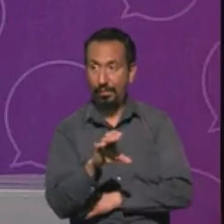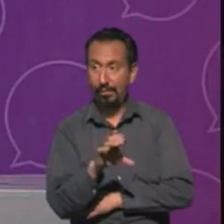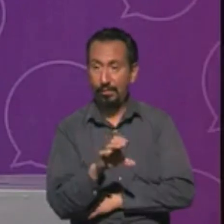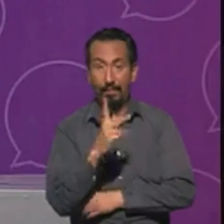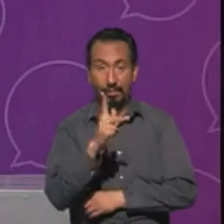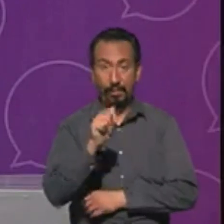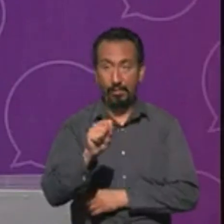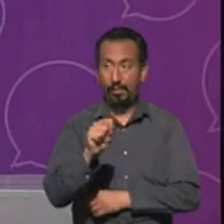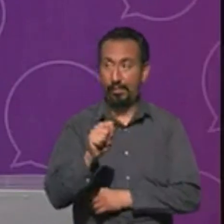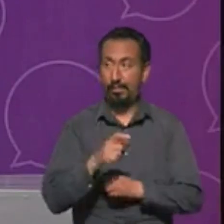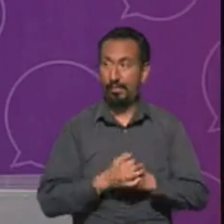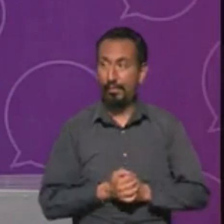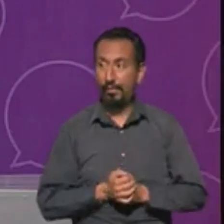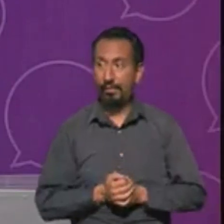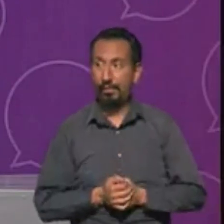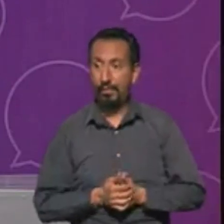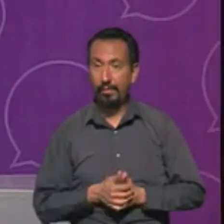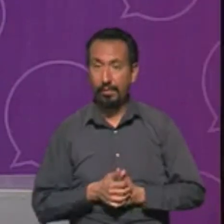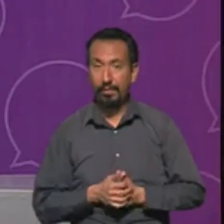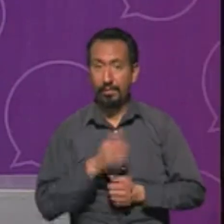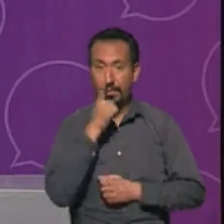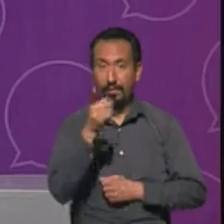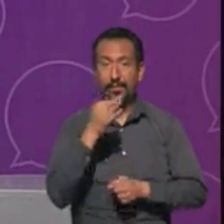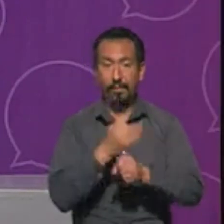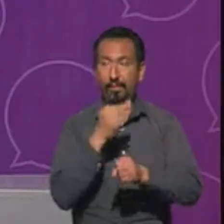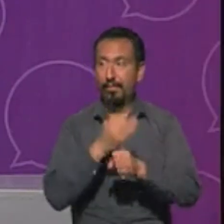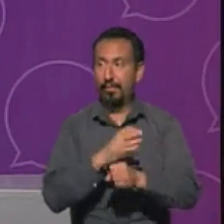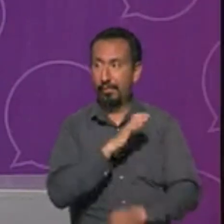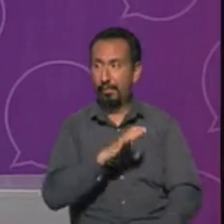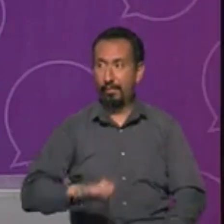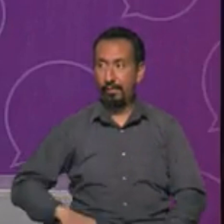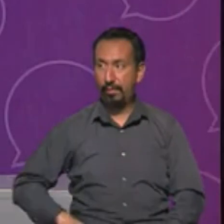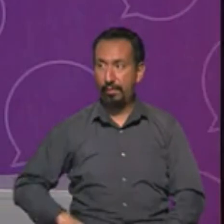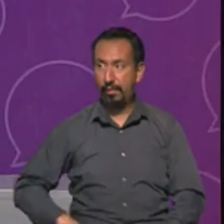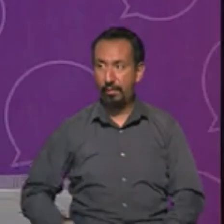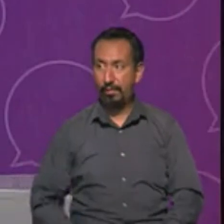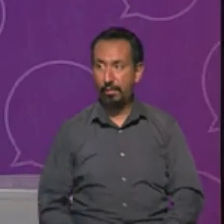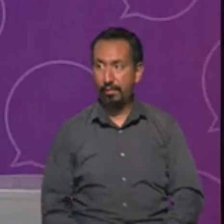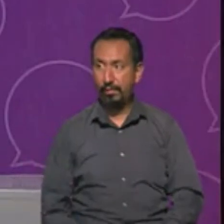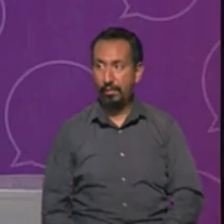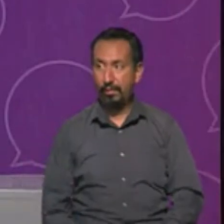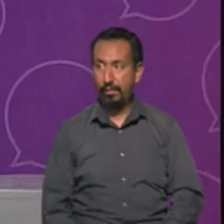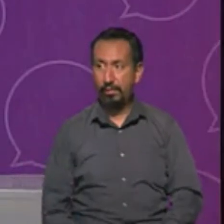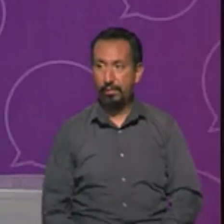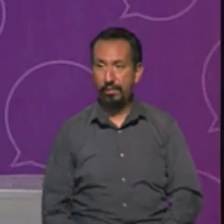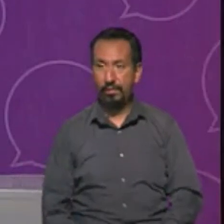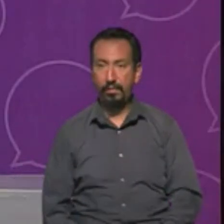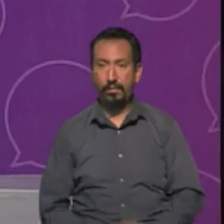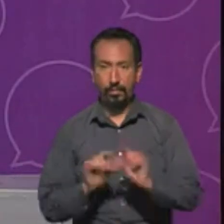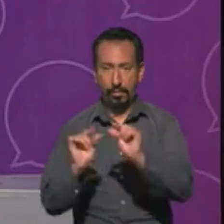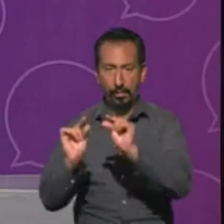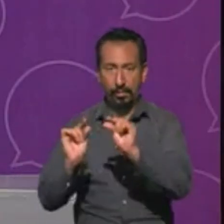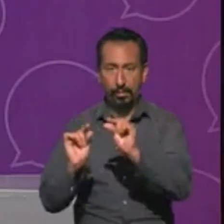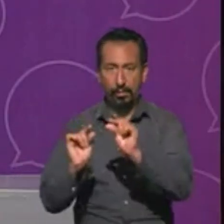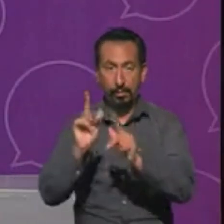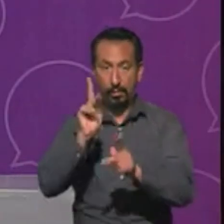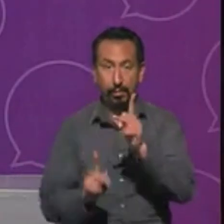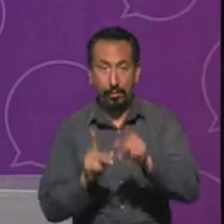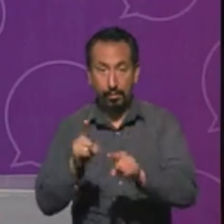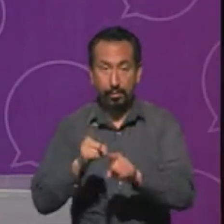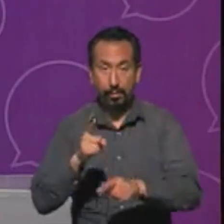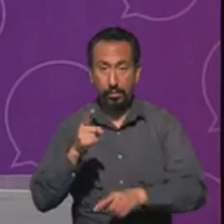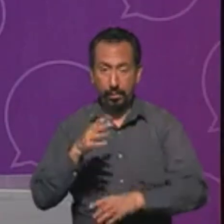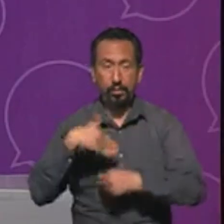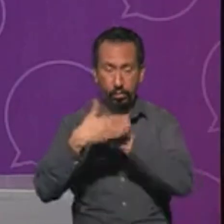partido del trabajo eh lo hará la el candidato del partido verdeo quera preguntar Okay entonces no quiere